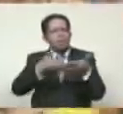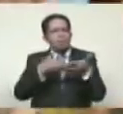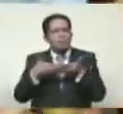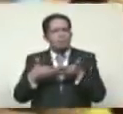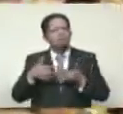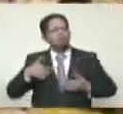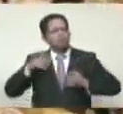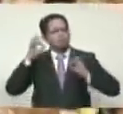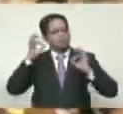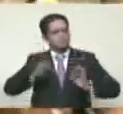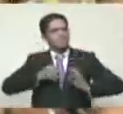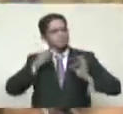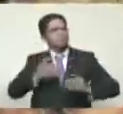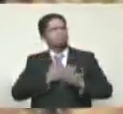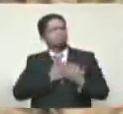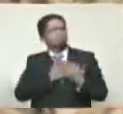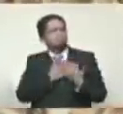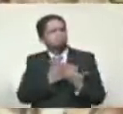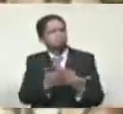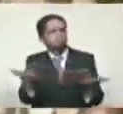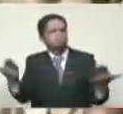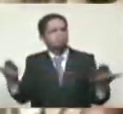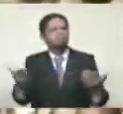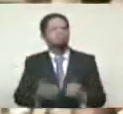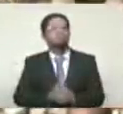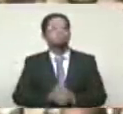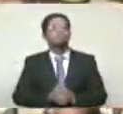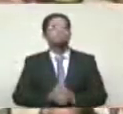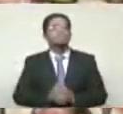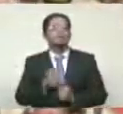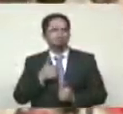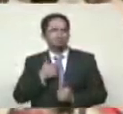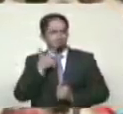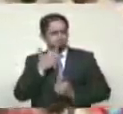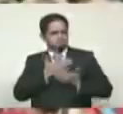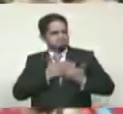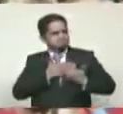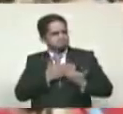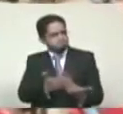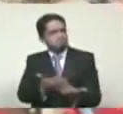Siempre estaré dispuesto a andar, a avanzar.